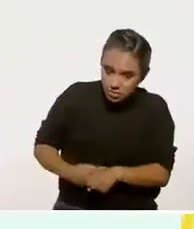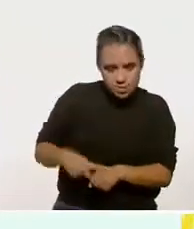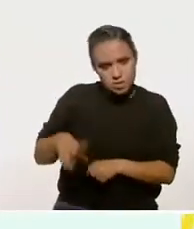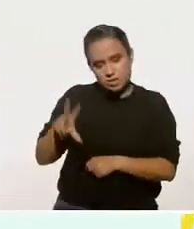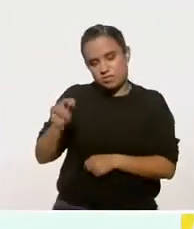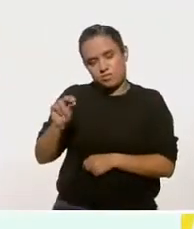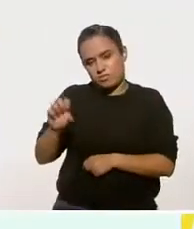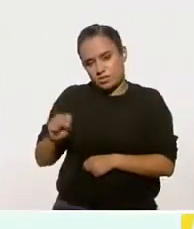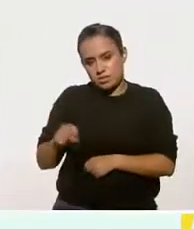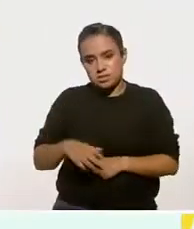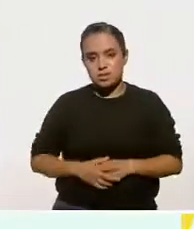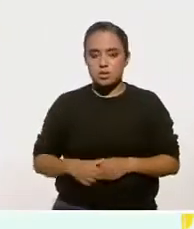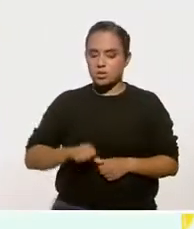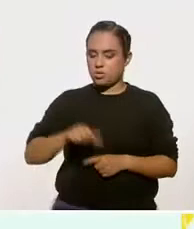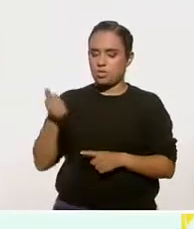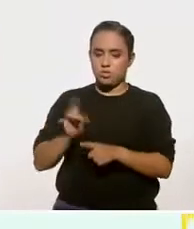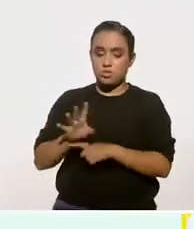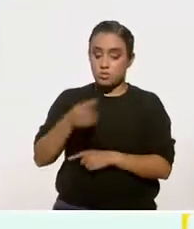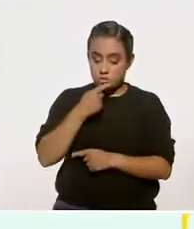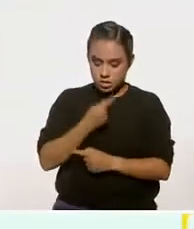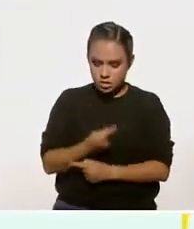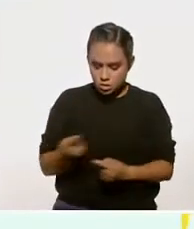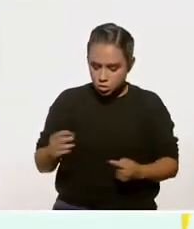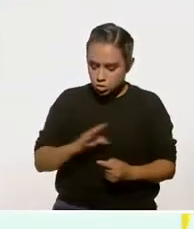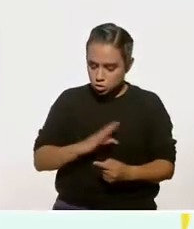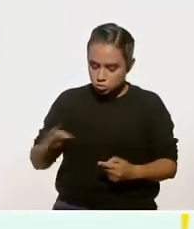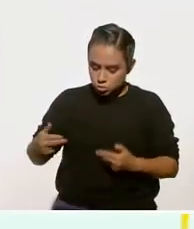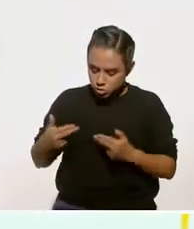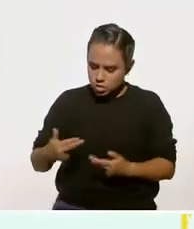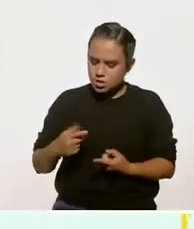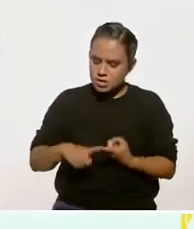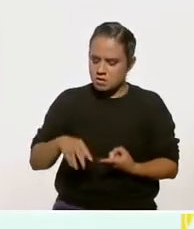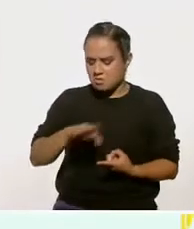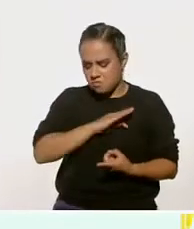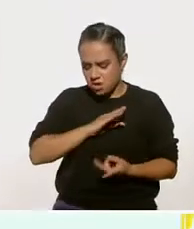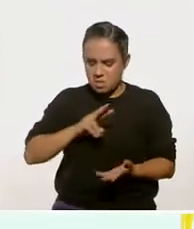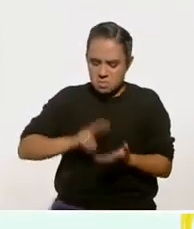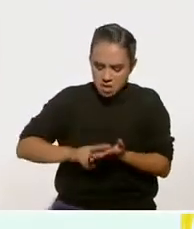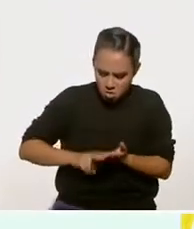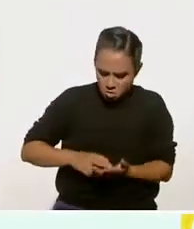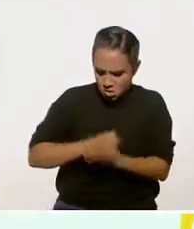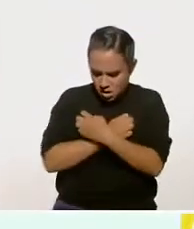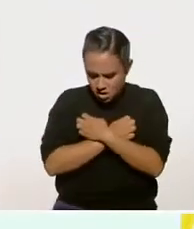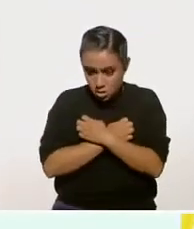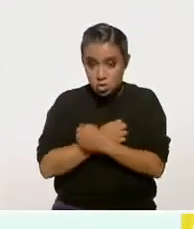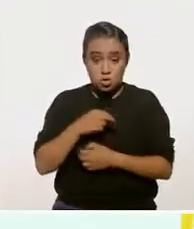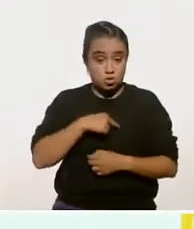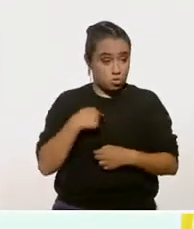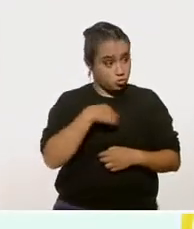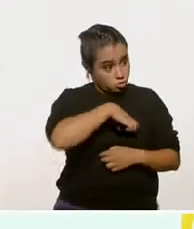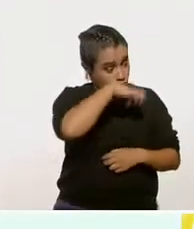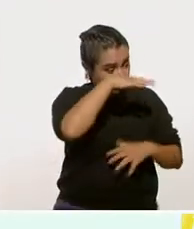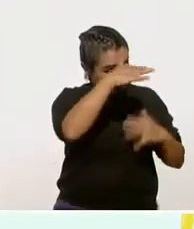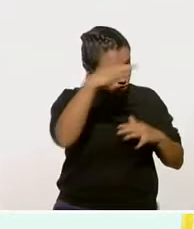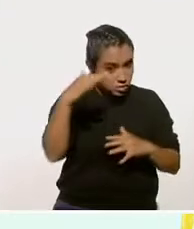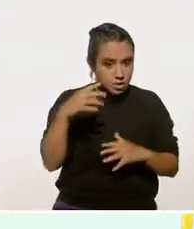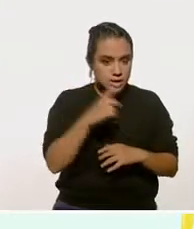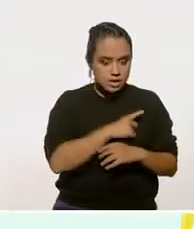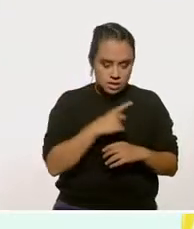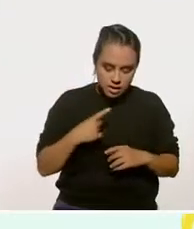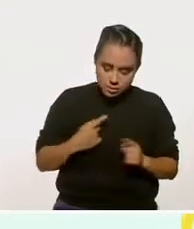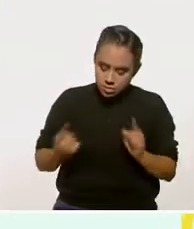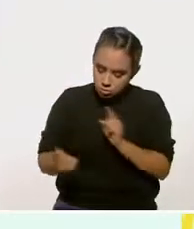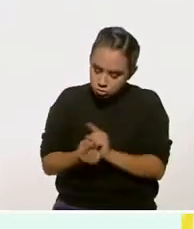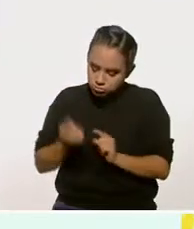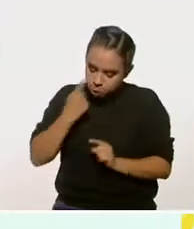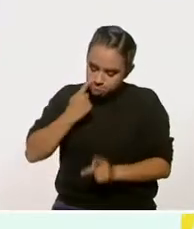nos dice Itel, a los niños les podemos heredar fe, valores, educación. Nosotros, adultos, podemos buscar espacios propicios para platicar con